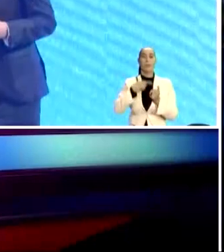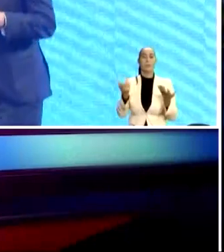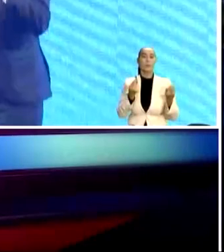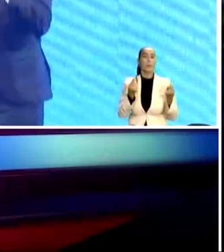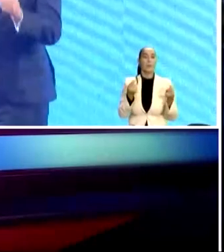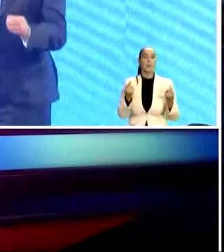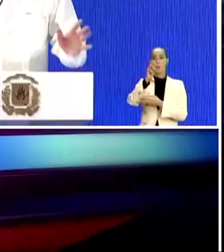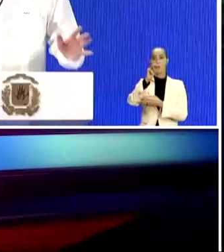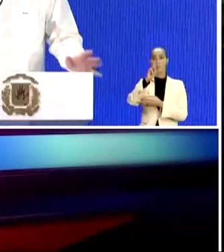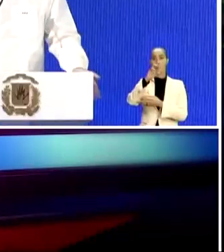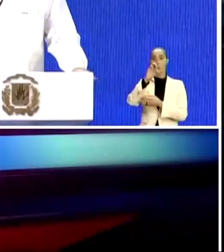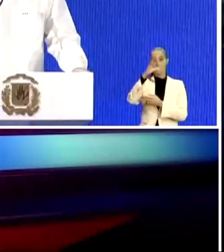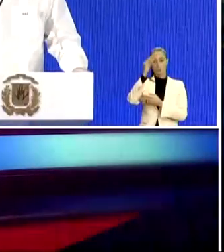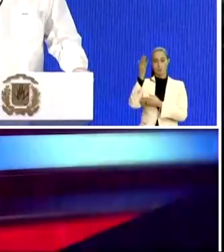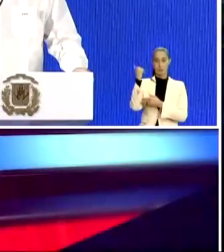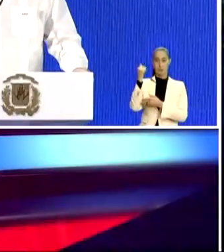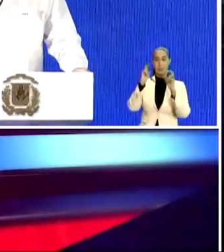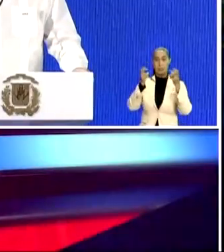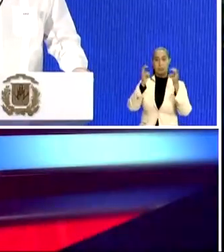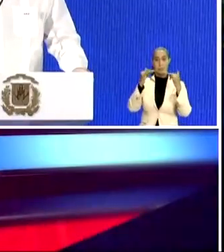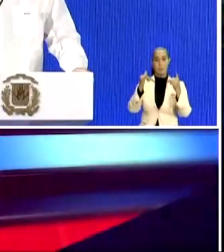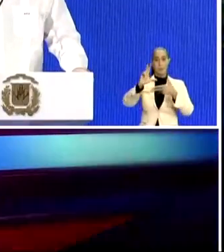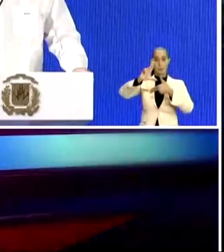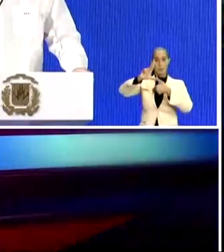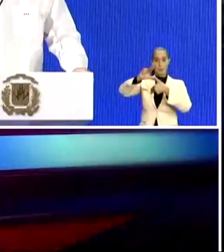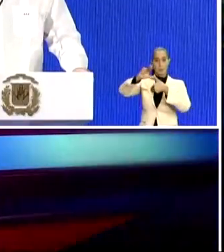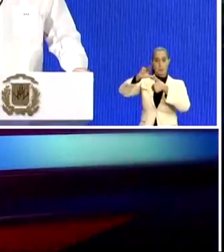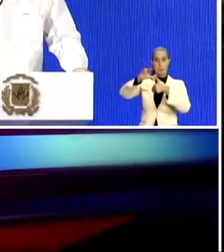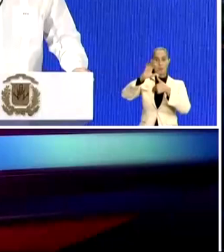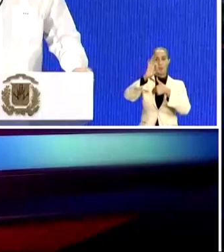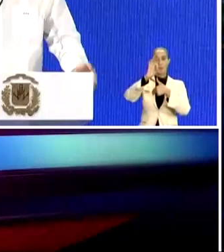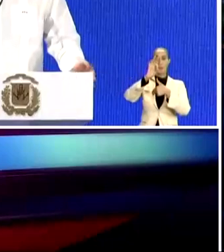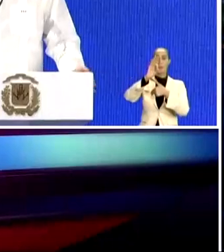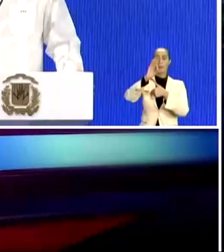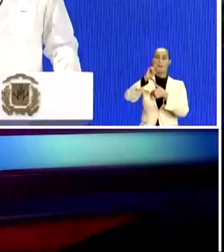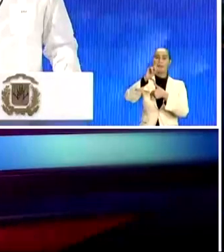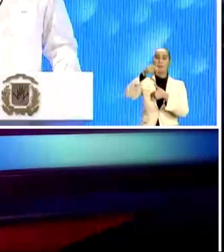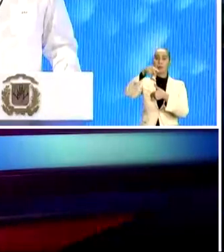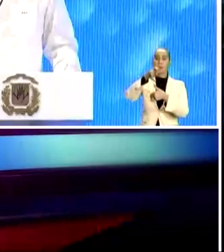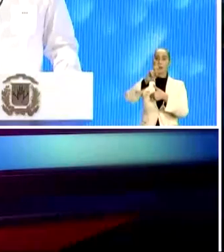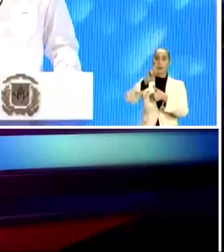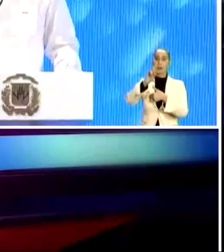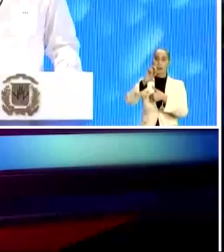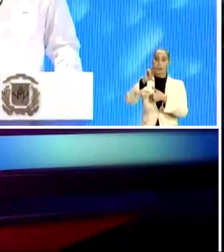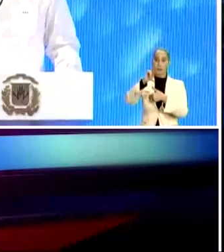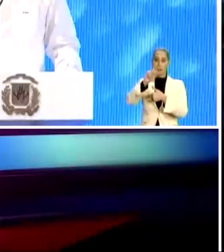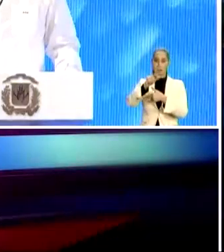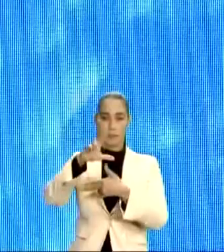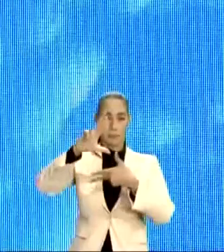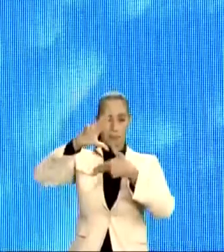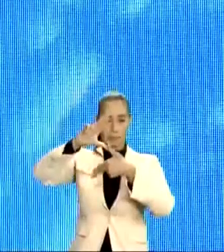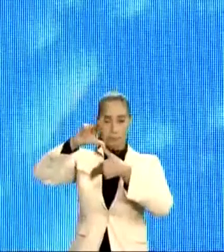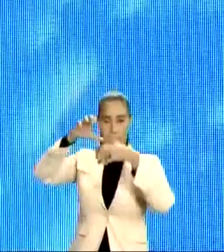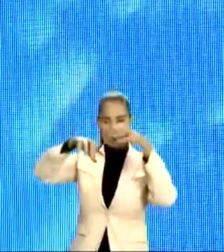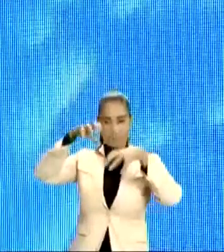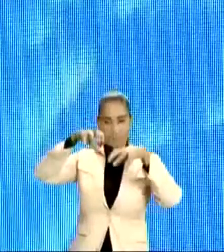electorales sobre todo cuando entramos a un periodo electoral el presidente de la república es un solo si no hay manera de desdoblarse yo